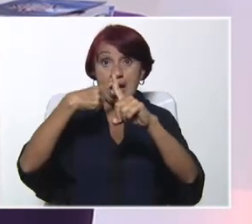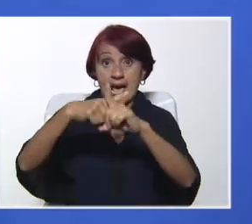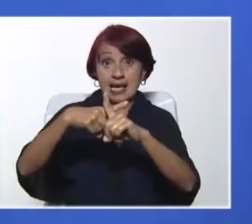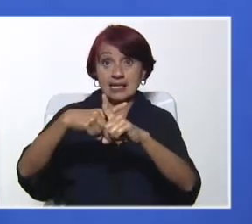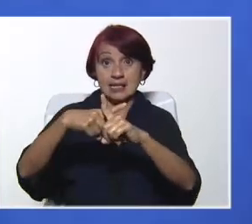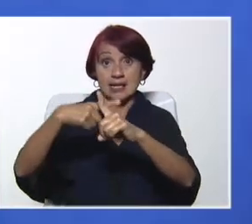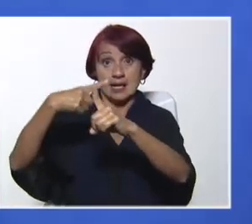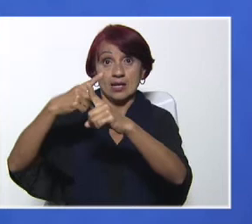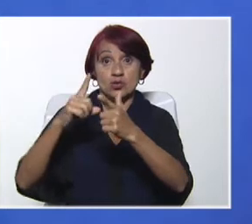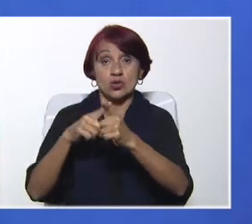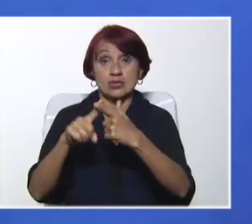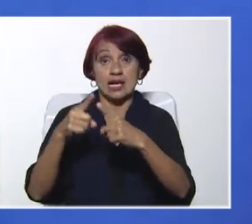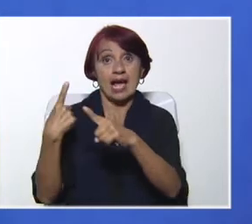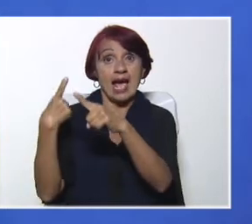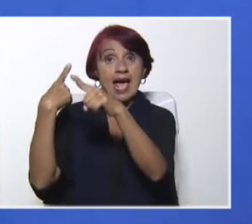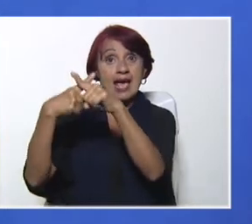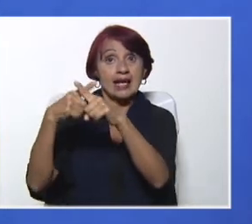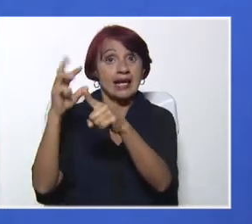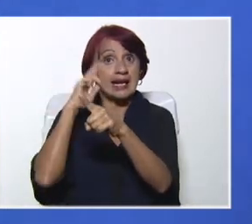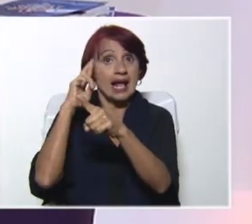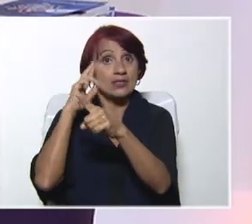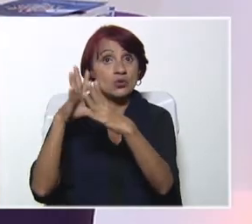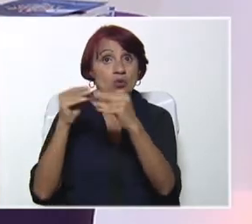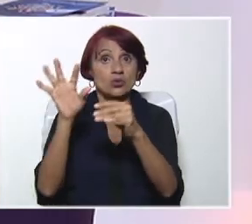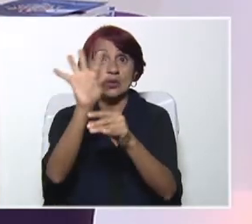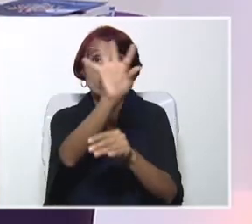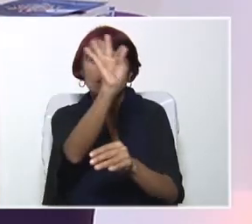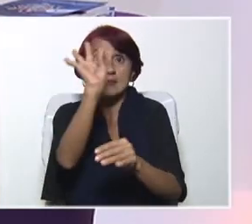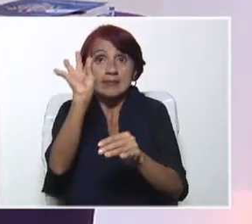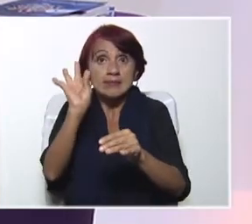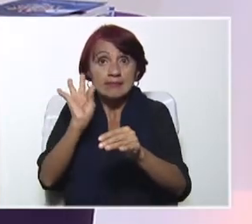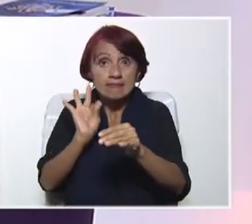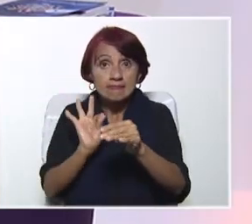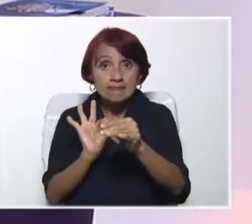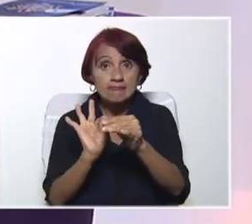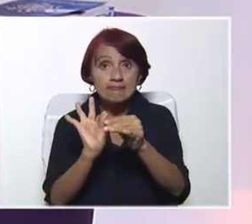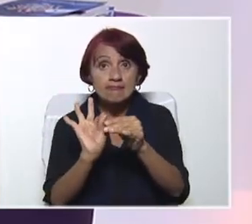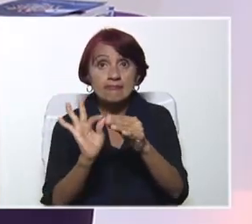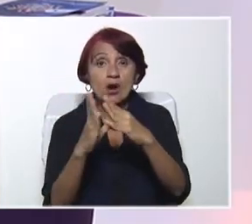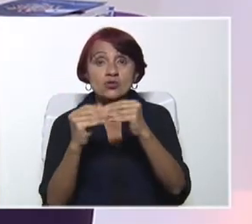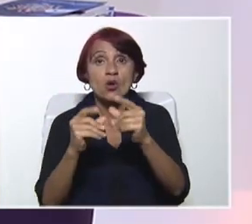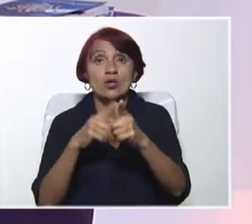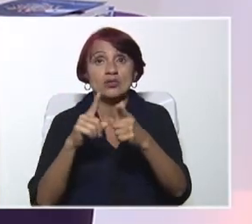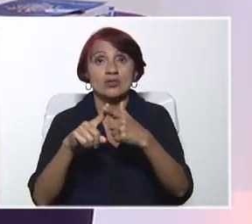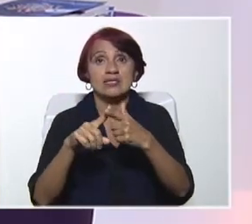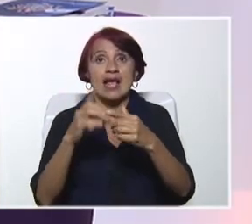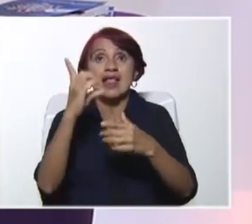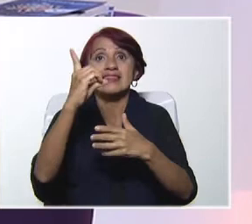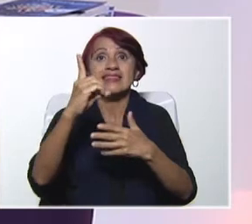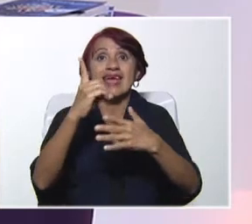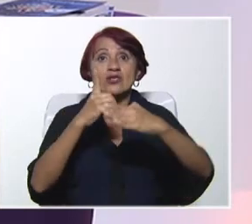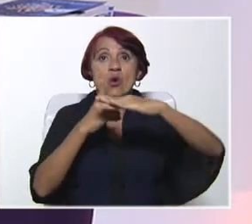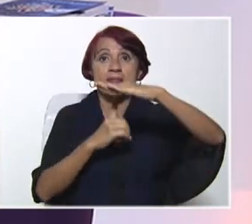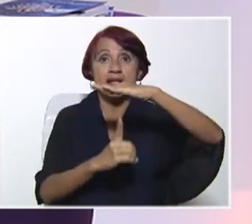Seguidamente hacemos la razón con el lado más pequeño en el denominador, sería 10 y